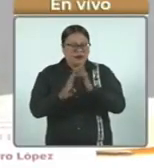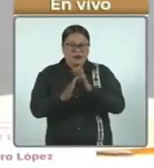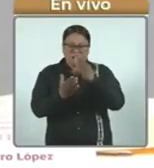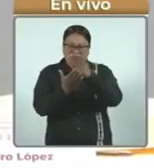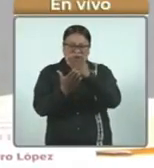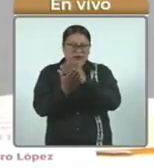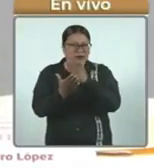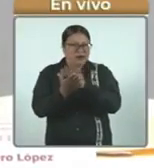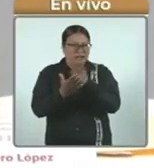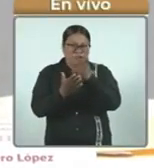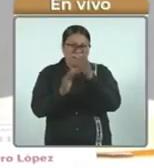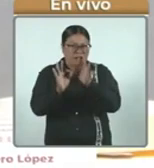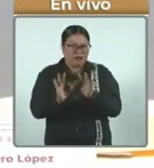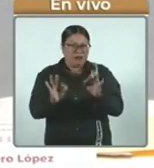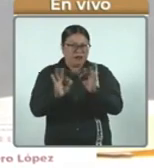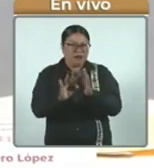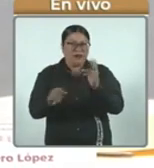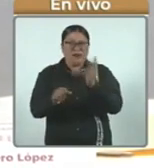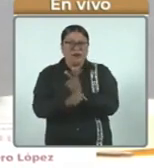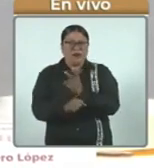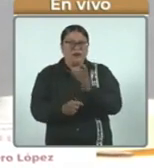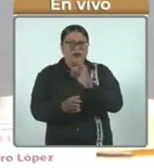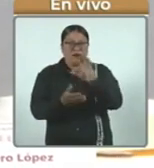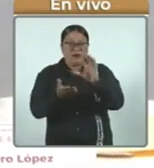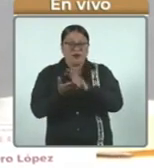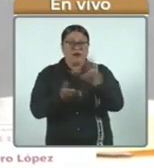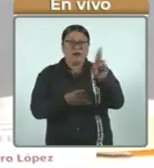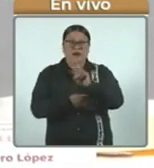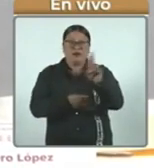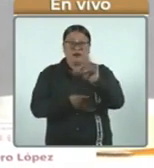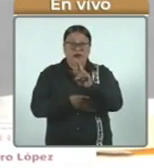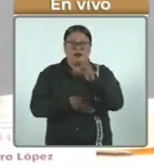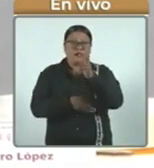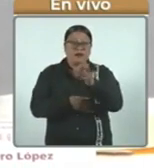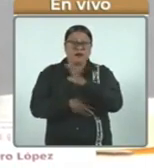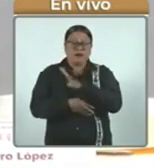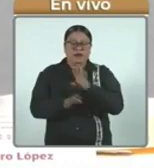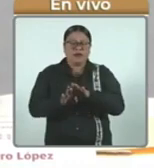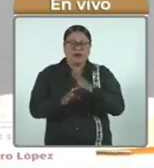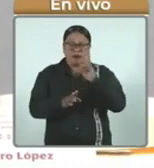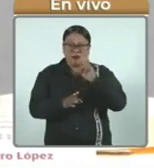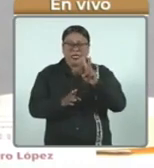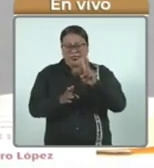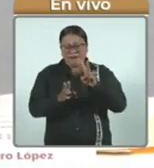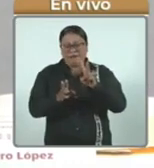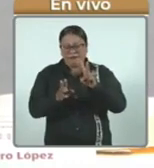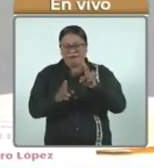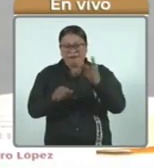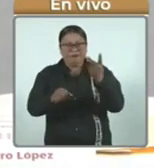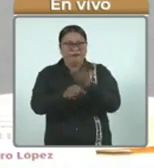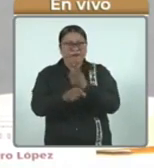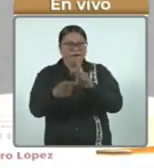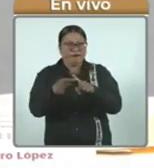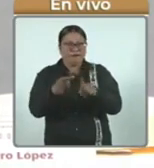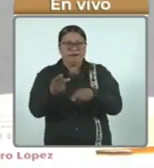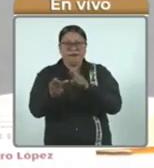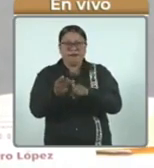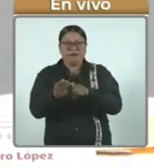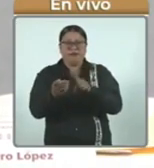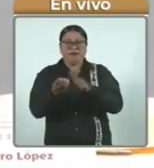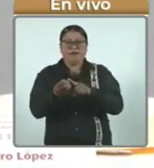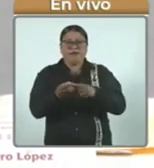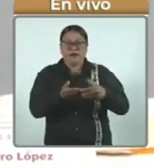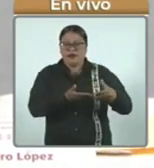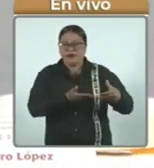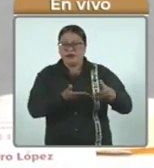¿no? Lo que pasó en la colonia de Reforma, pues evidentemente genera una percepción. O lo que ocurrió ayer en el andador